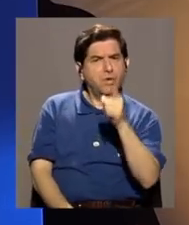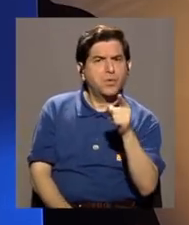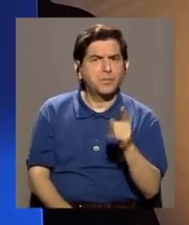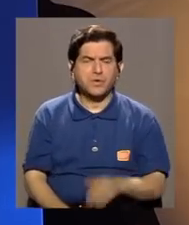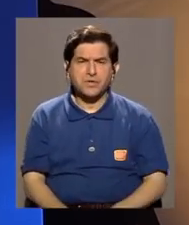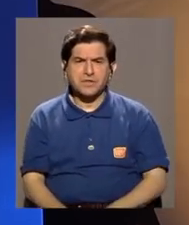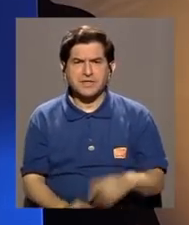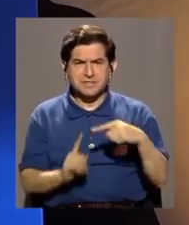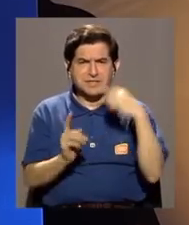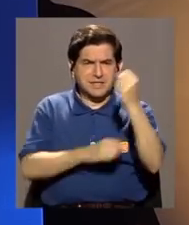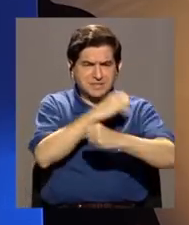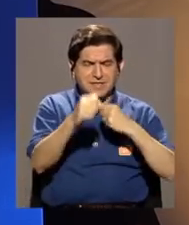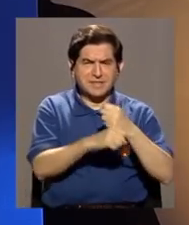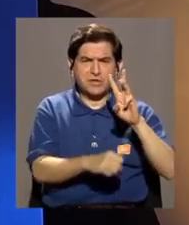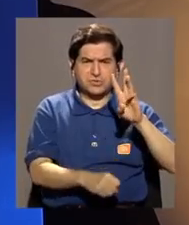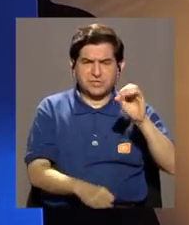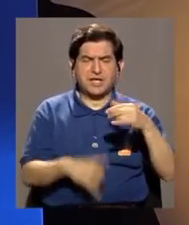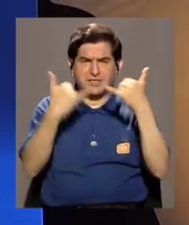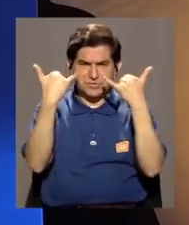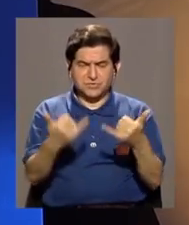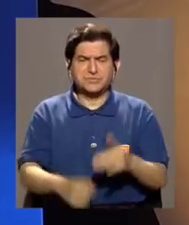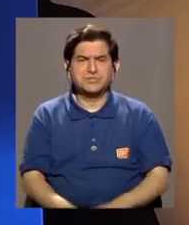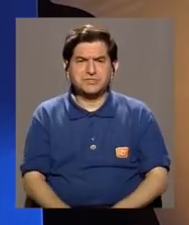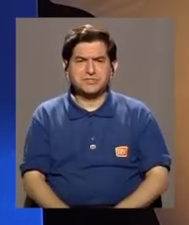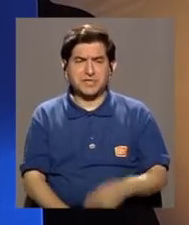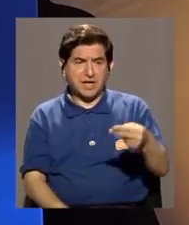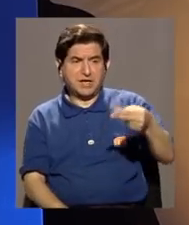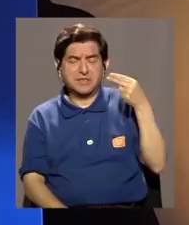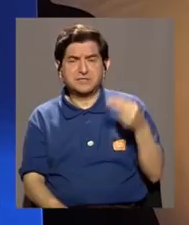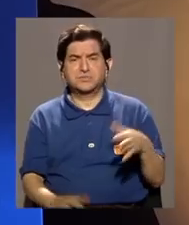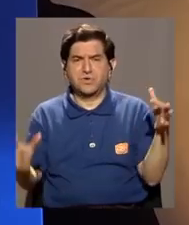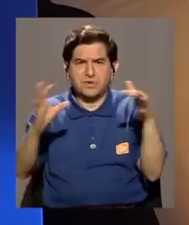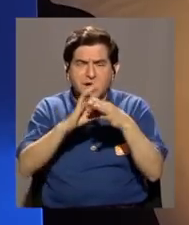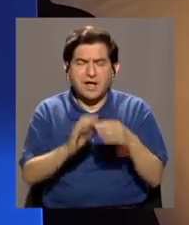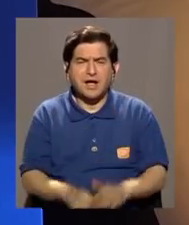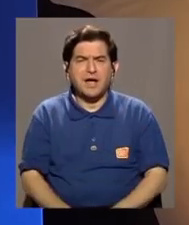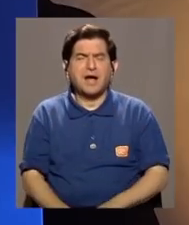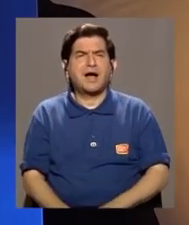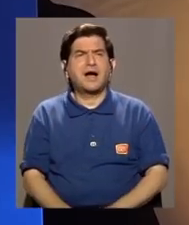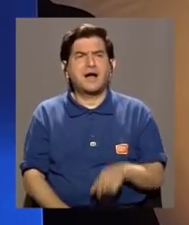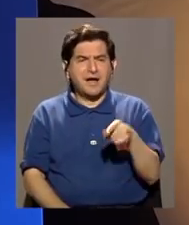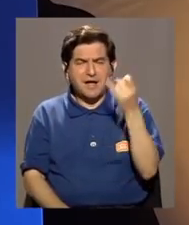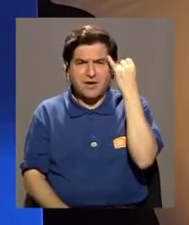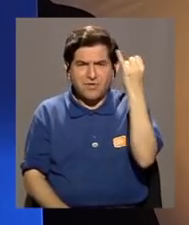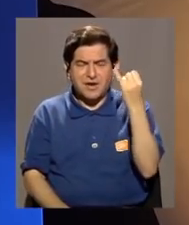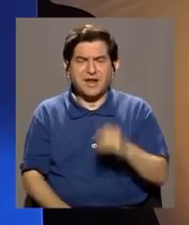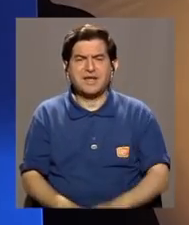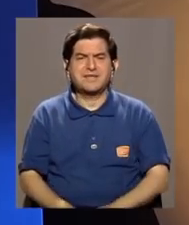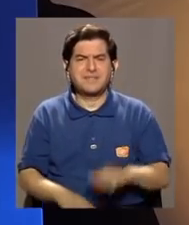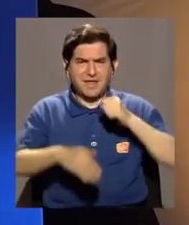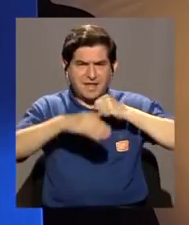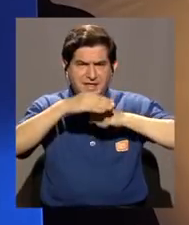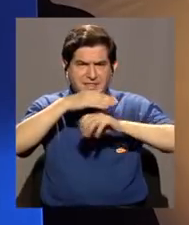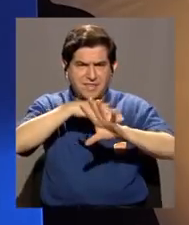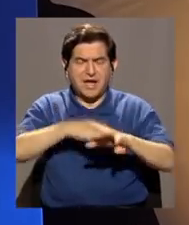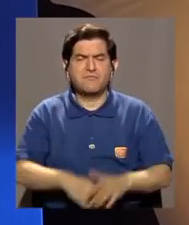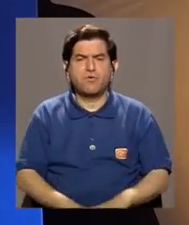usted inclusive desde los sesentas hay antecedentes y muy interesante alrededor del concepto de aborto no punible